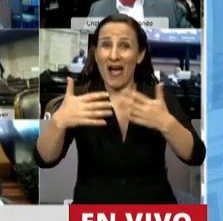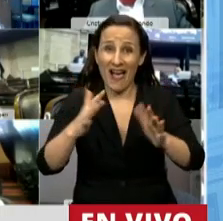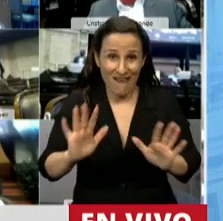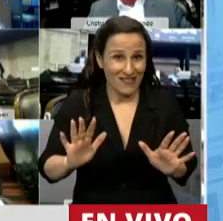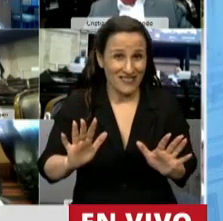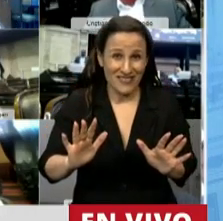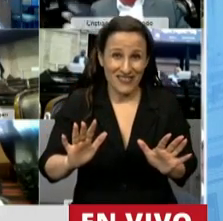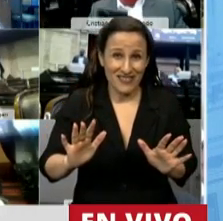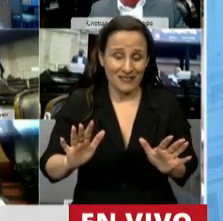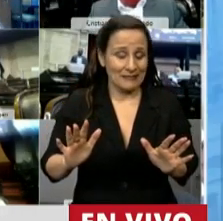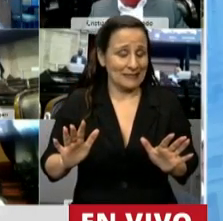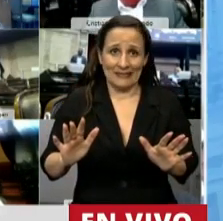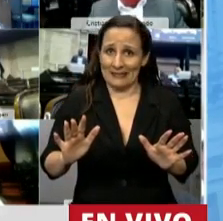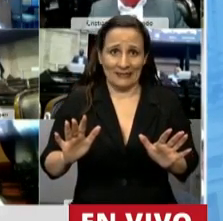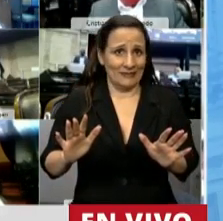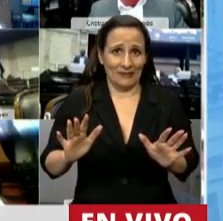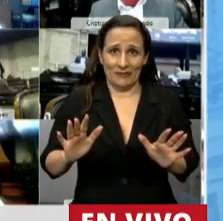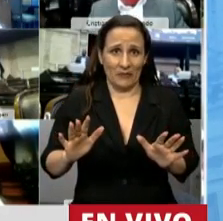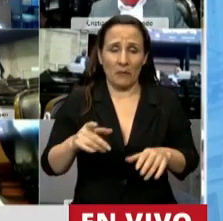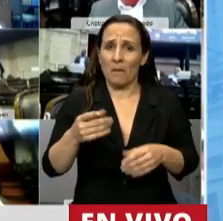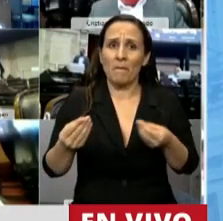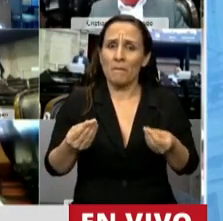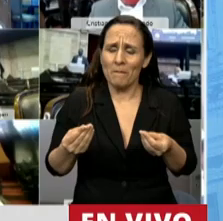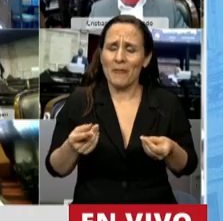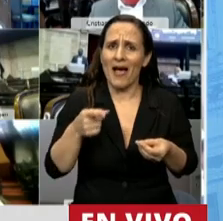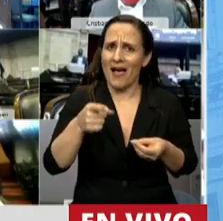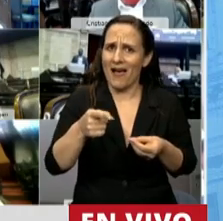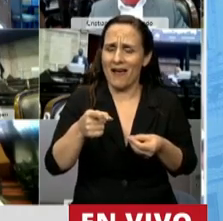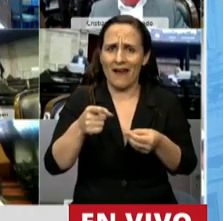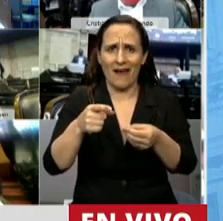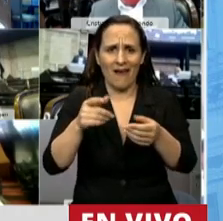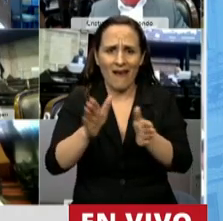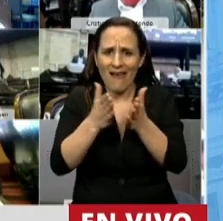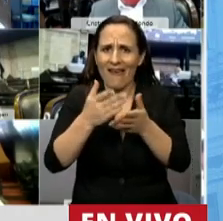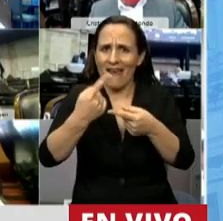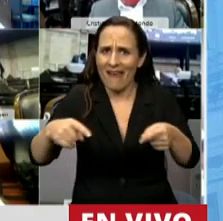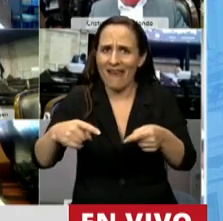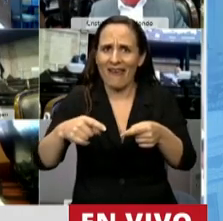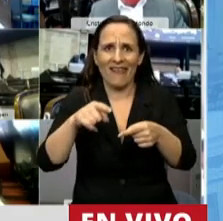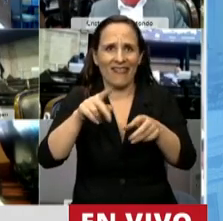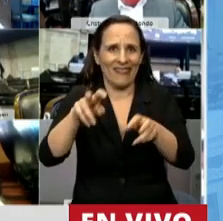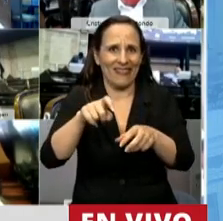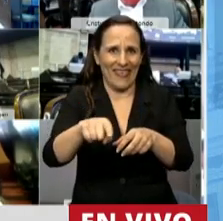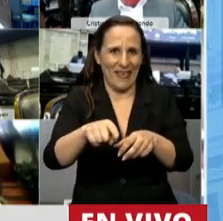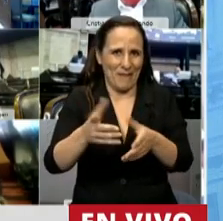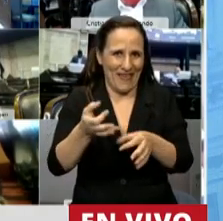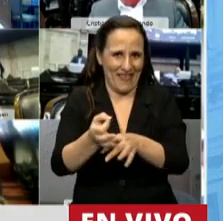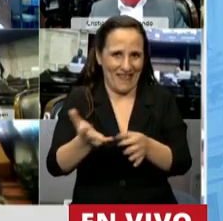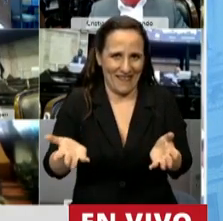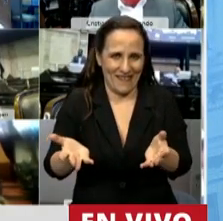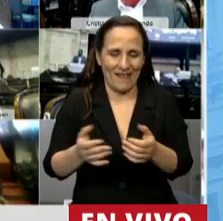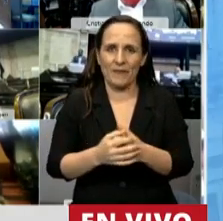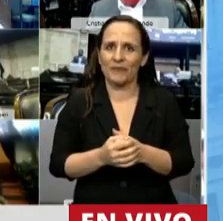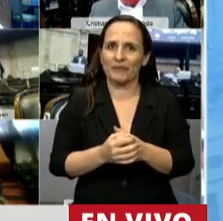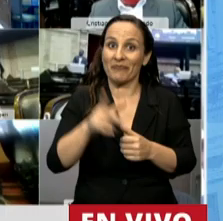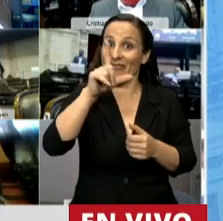habitual para poder tener contenidos que tengan una validación. En